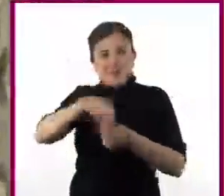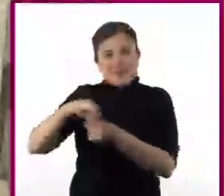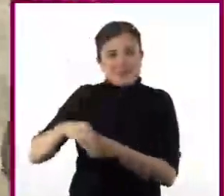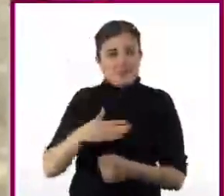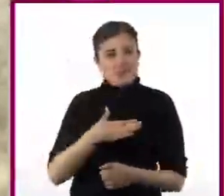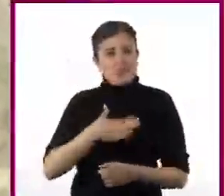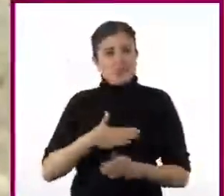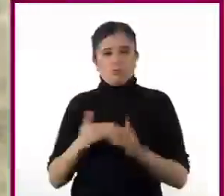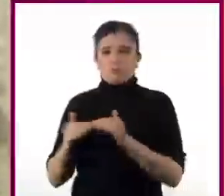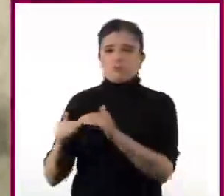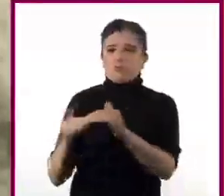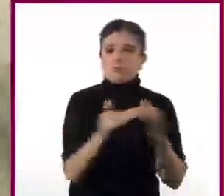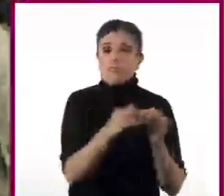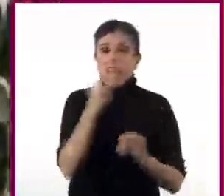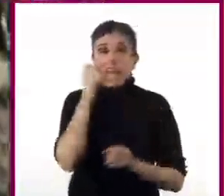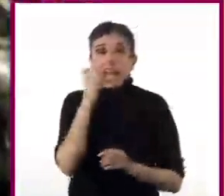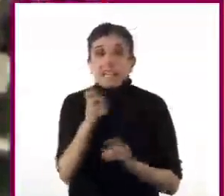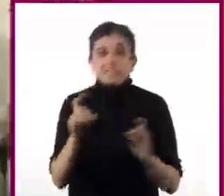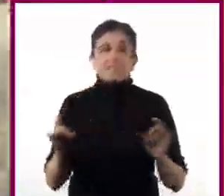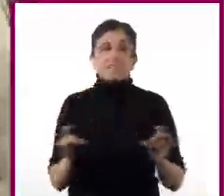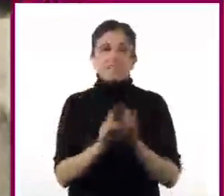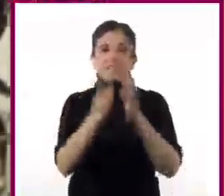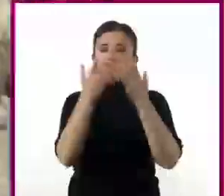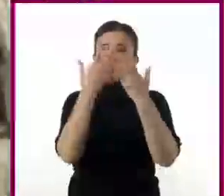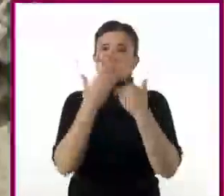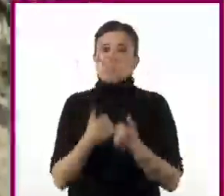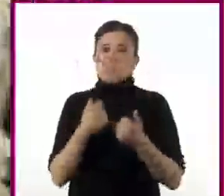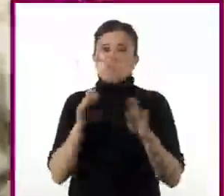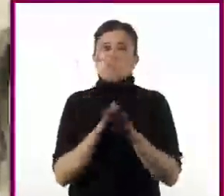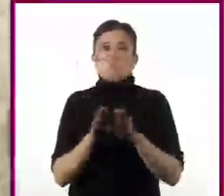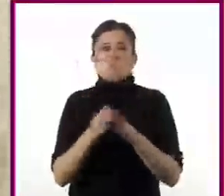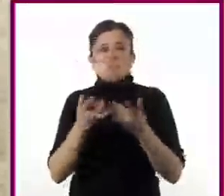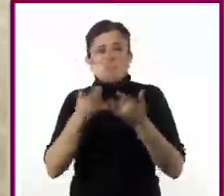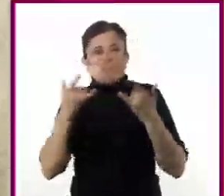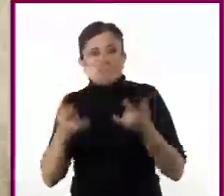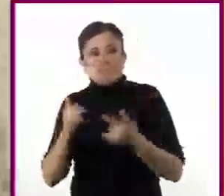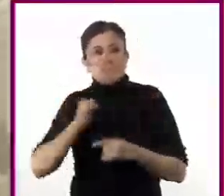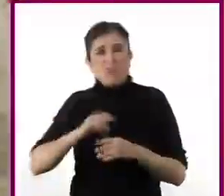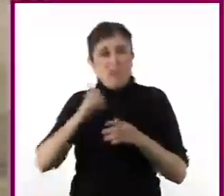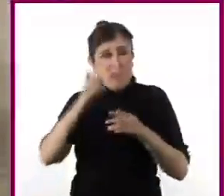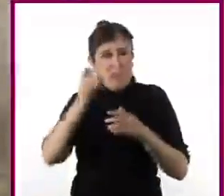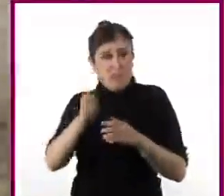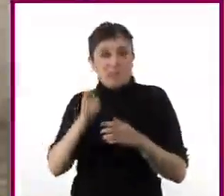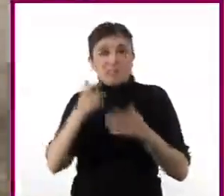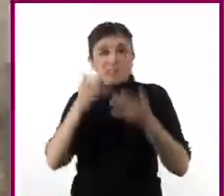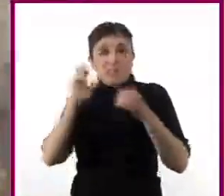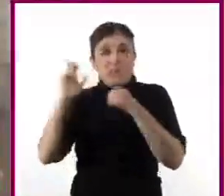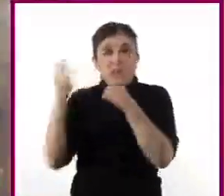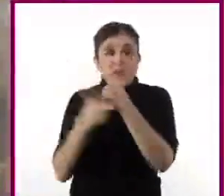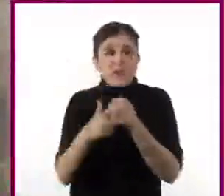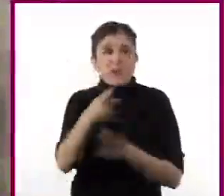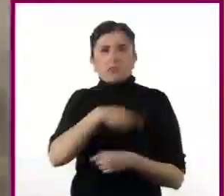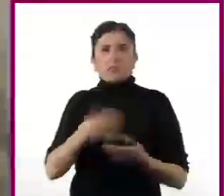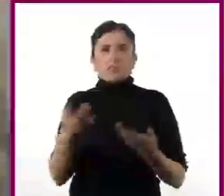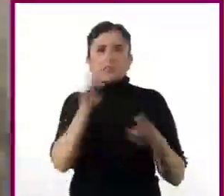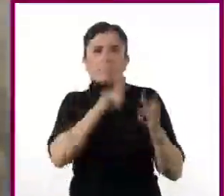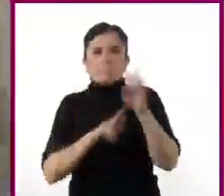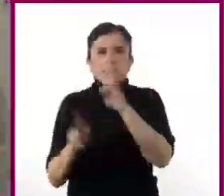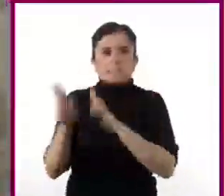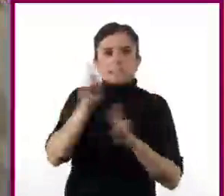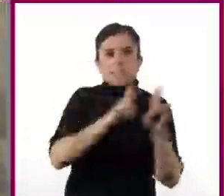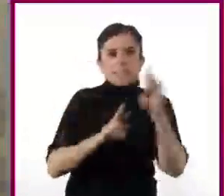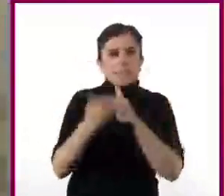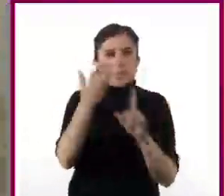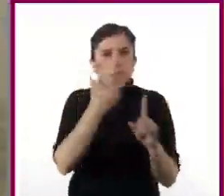Este acontecimiento no tenía precedentes en Europa, y no era esperado. Una coyuntura